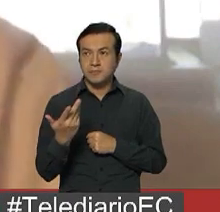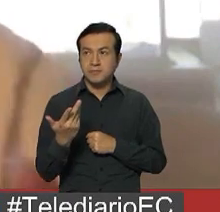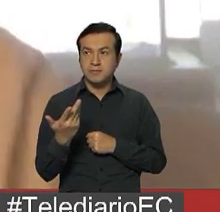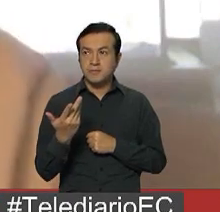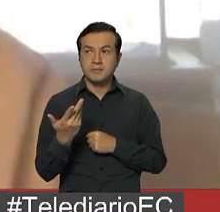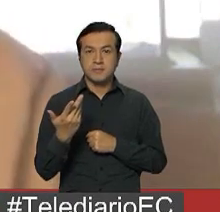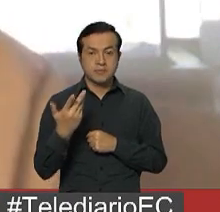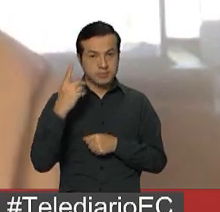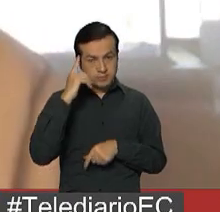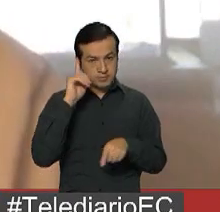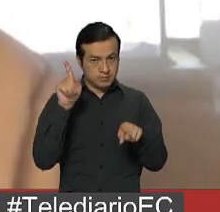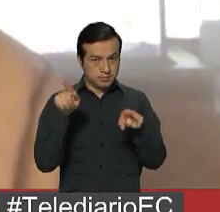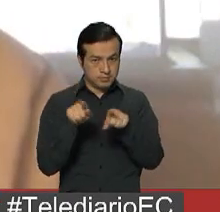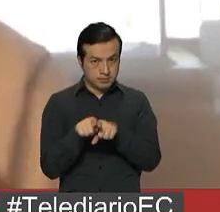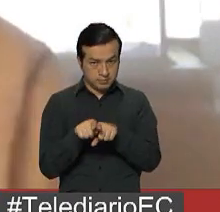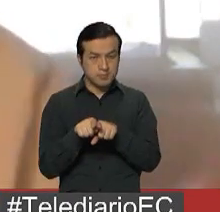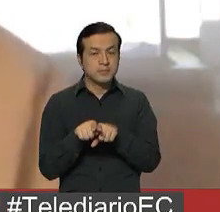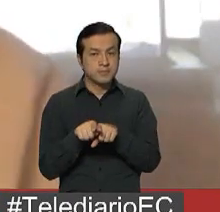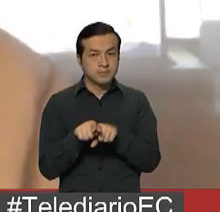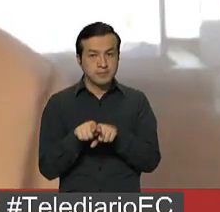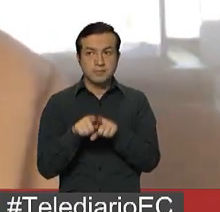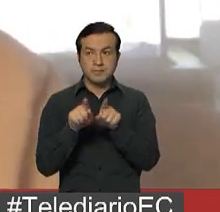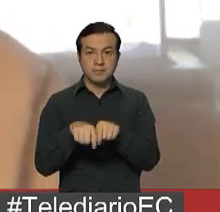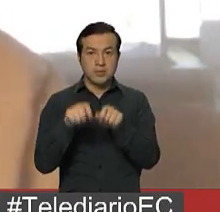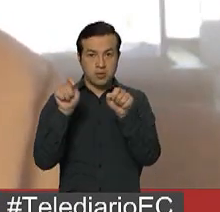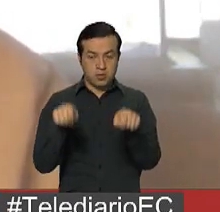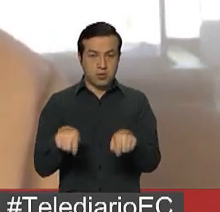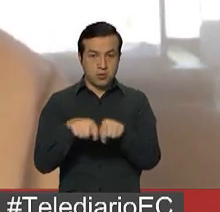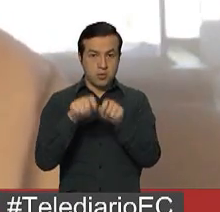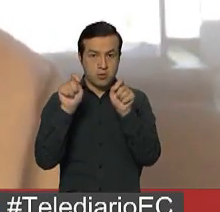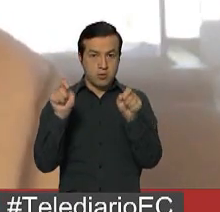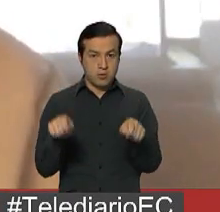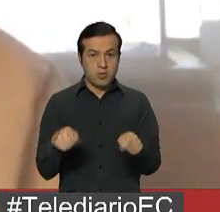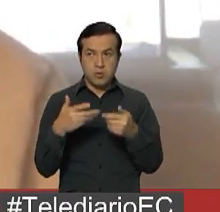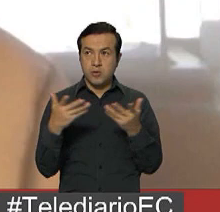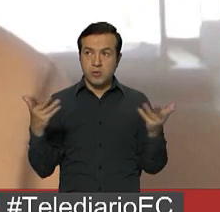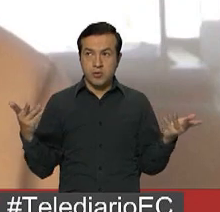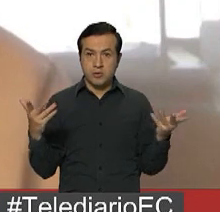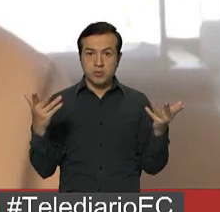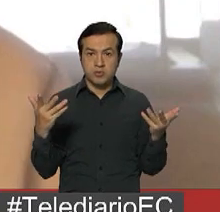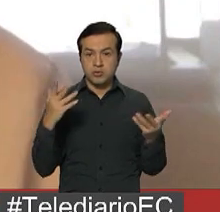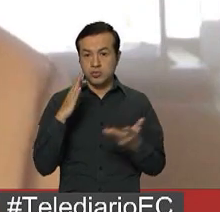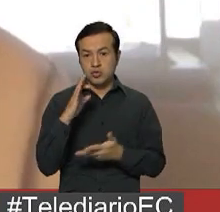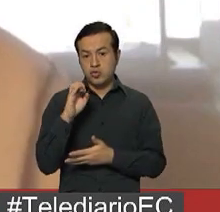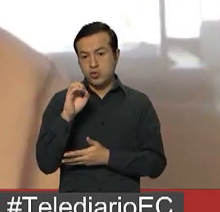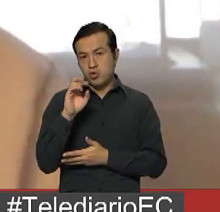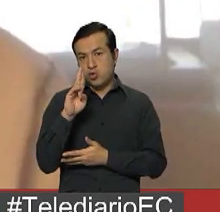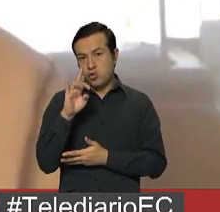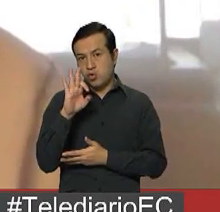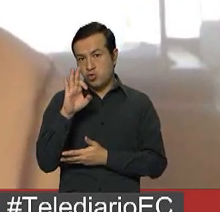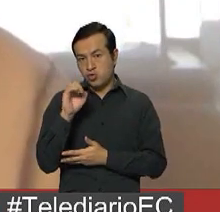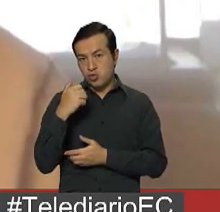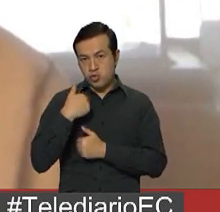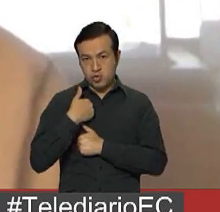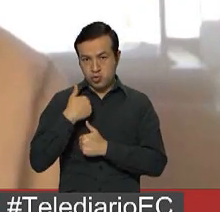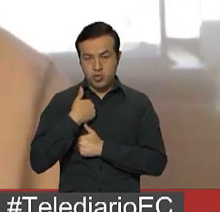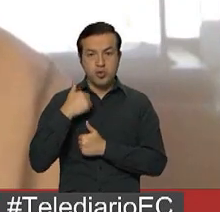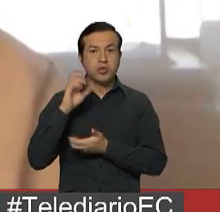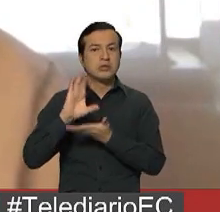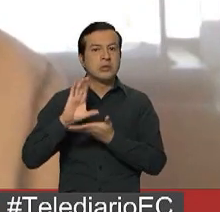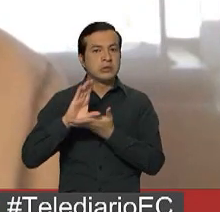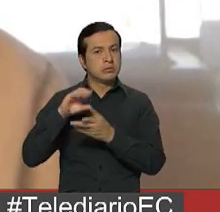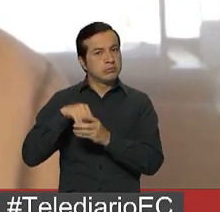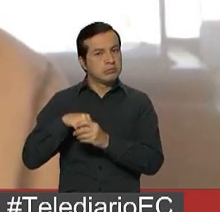memorando también en un convenio digamos con el toronto center con esta institución es es